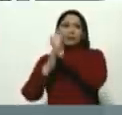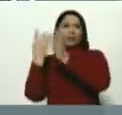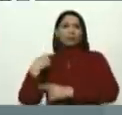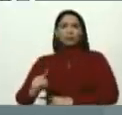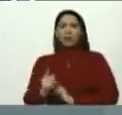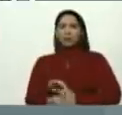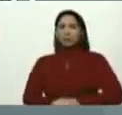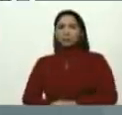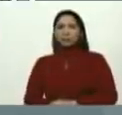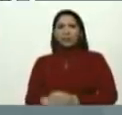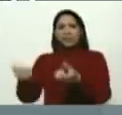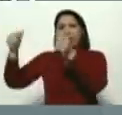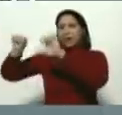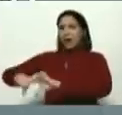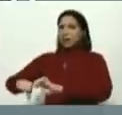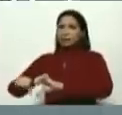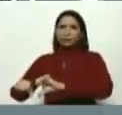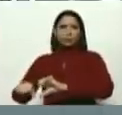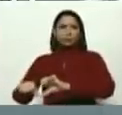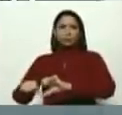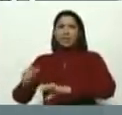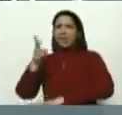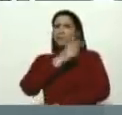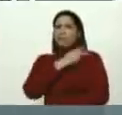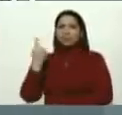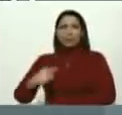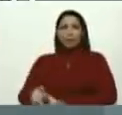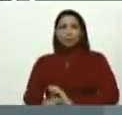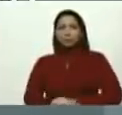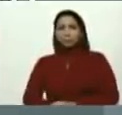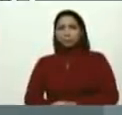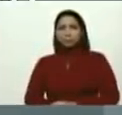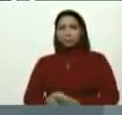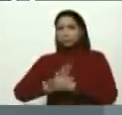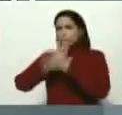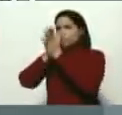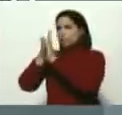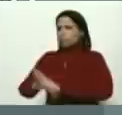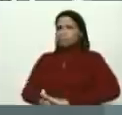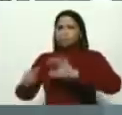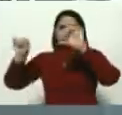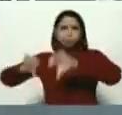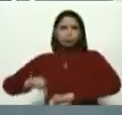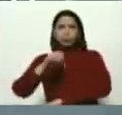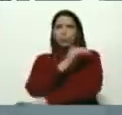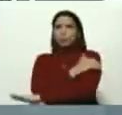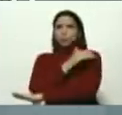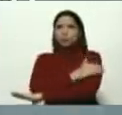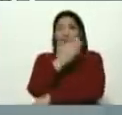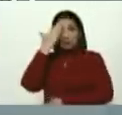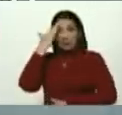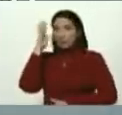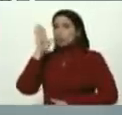tienen, por el fracaso de los jefes que tienen. Han destruido a la oposición y